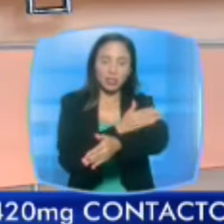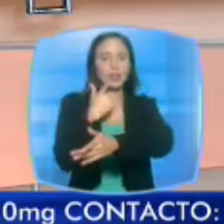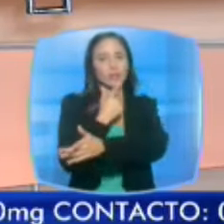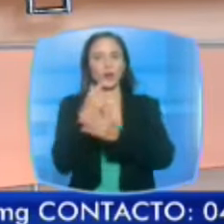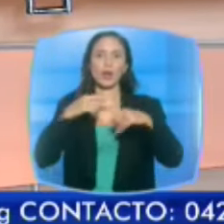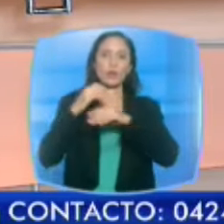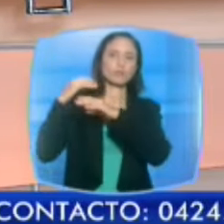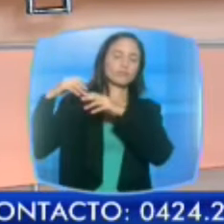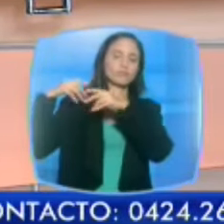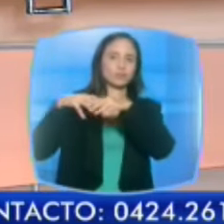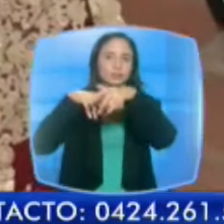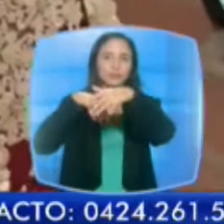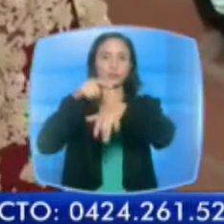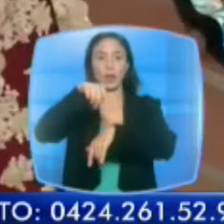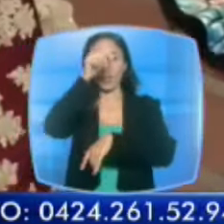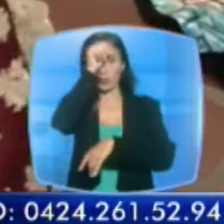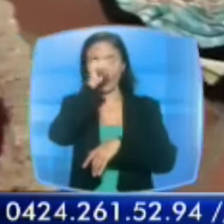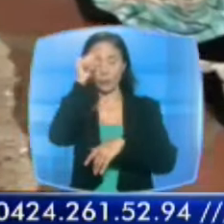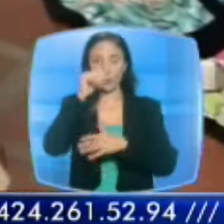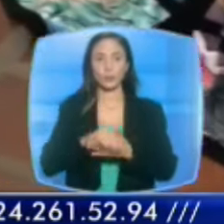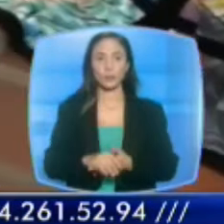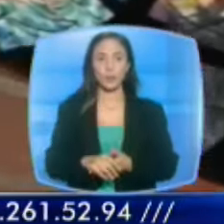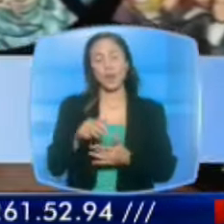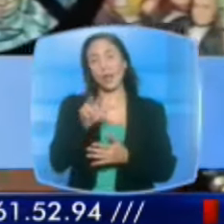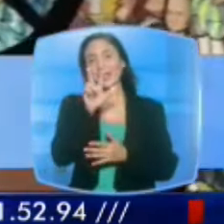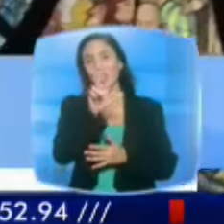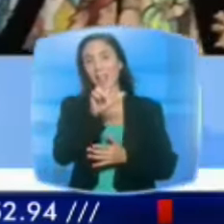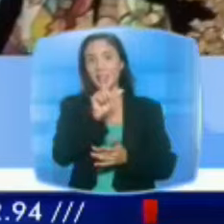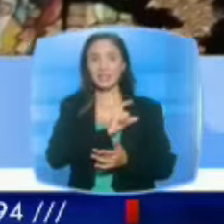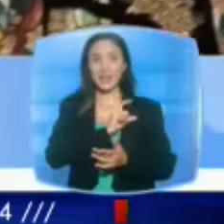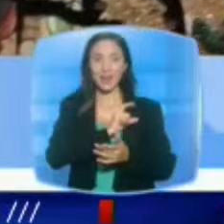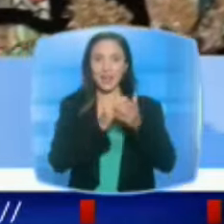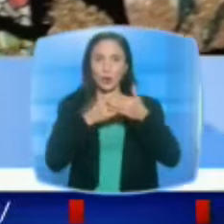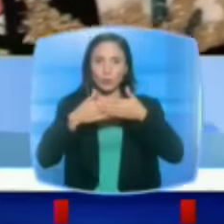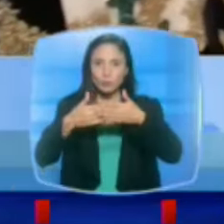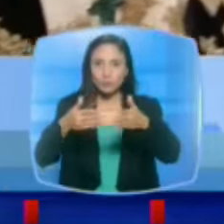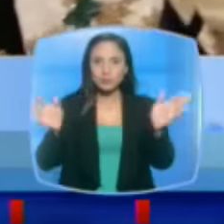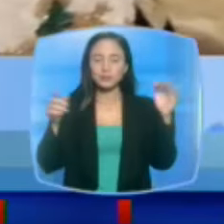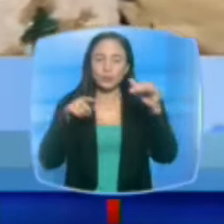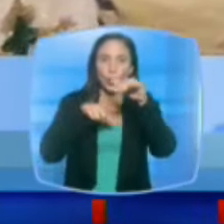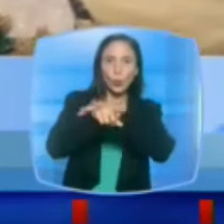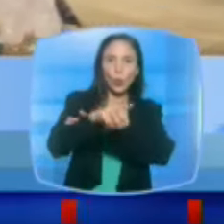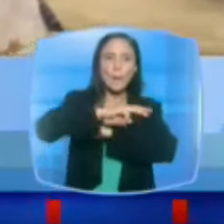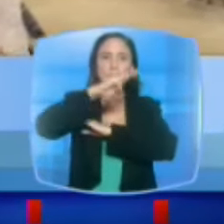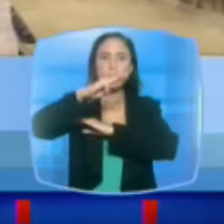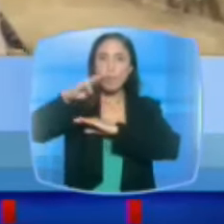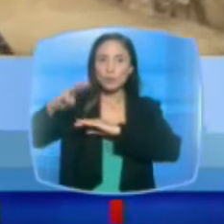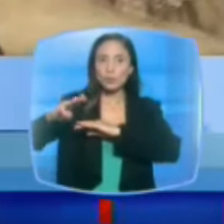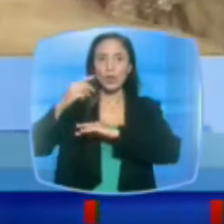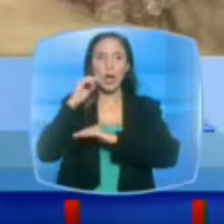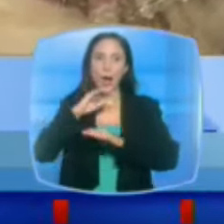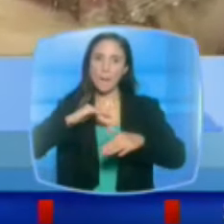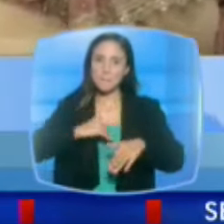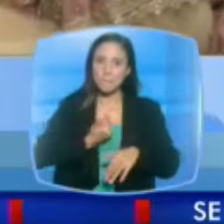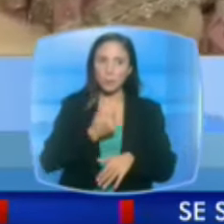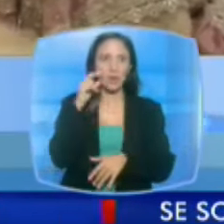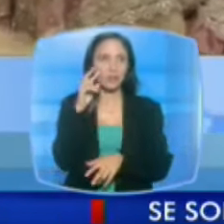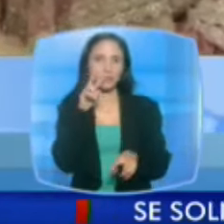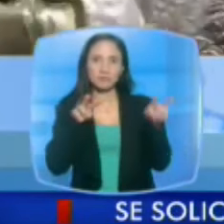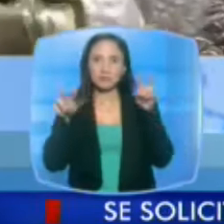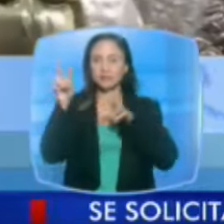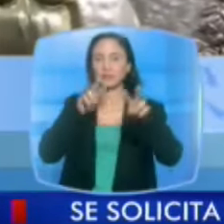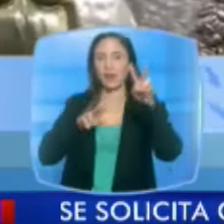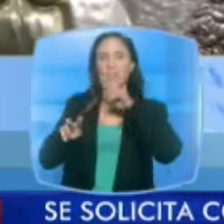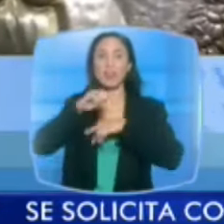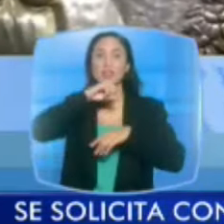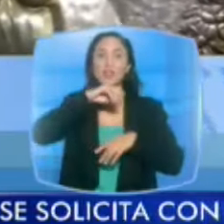Virgen este domingo. Desde el 3 de enero, este espacio abrió sus puertas al público. Quienes asisten disfrutan de la historia de la Divina